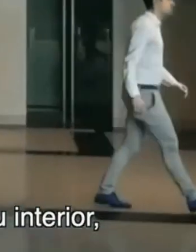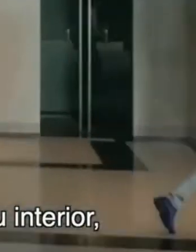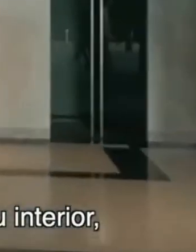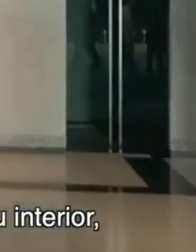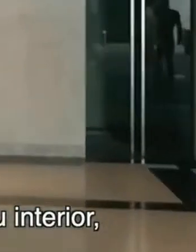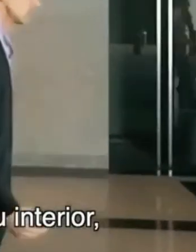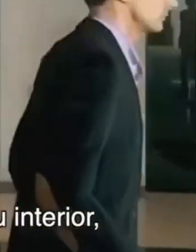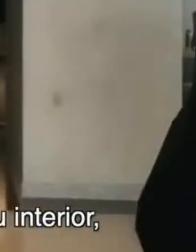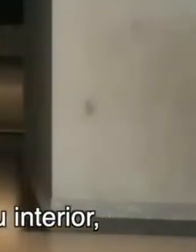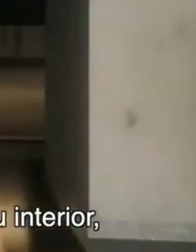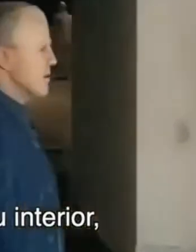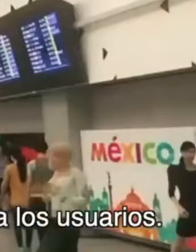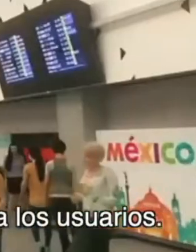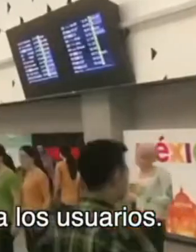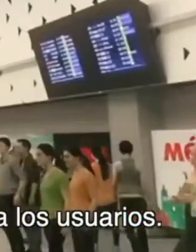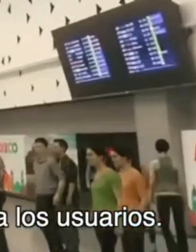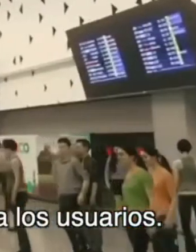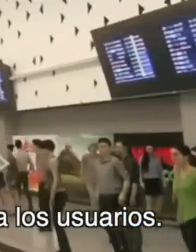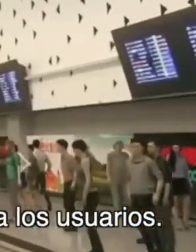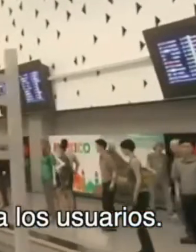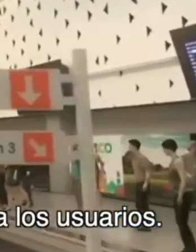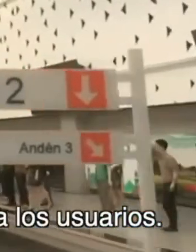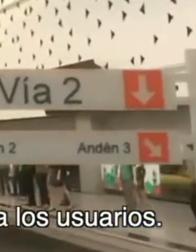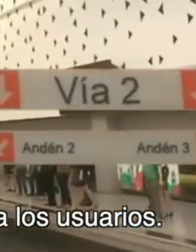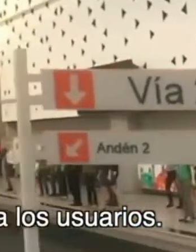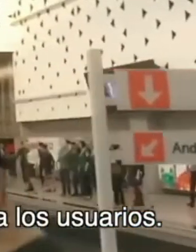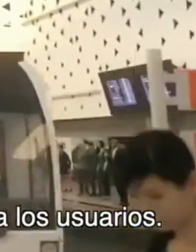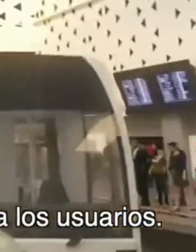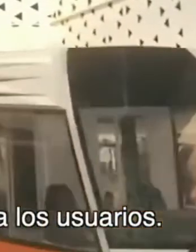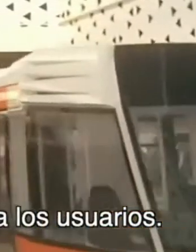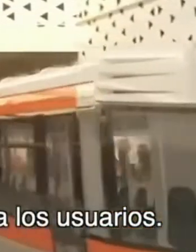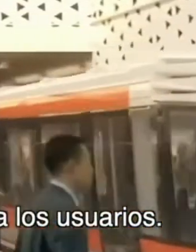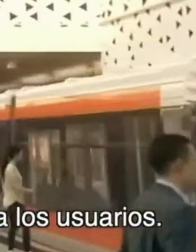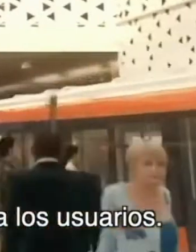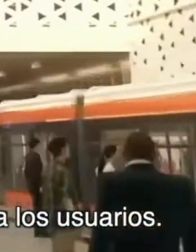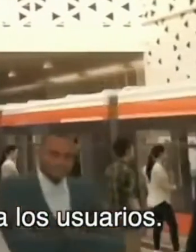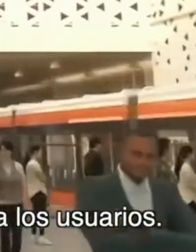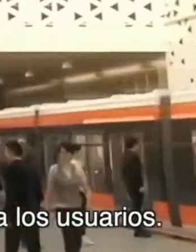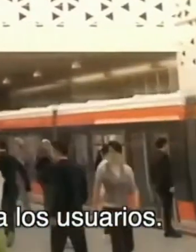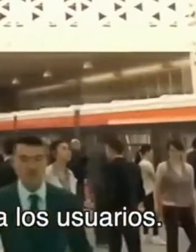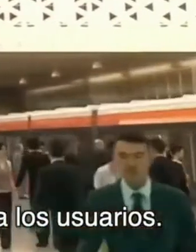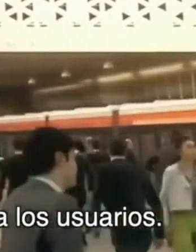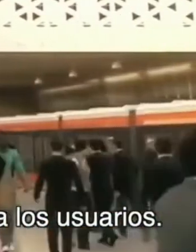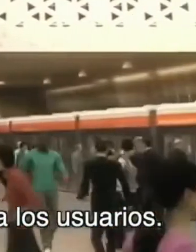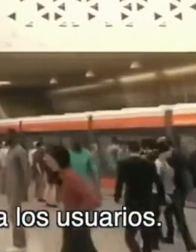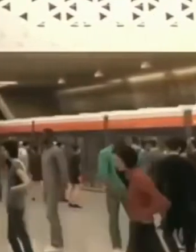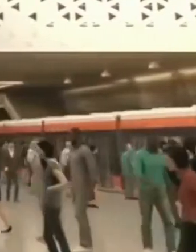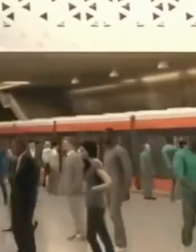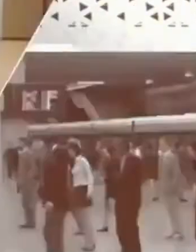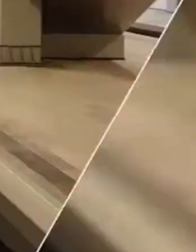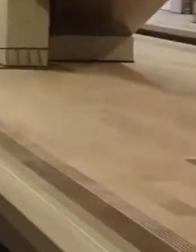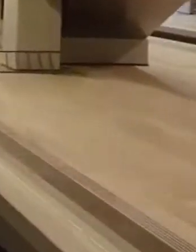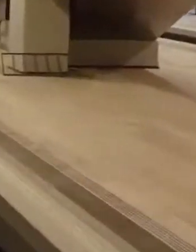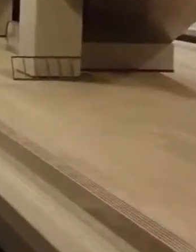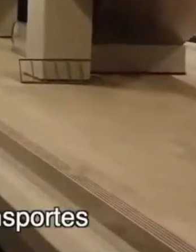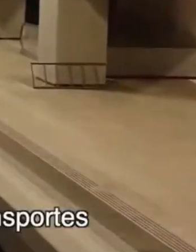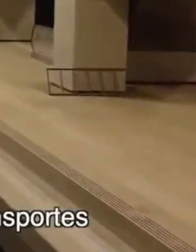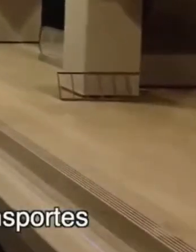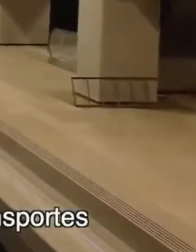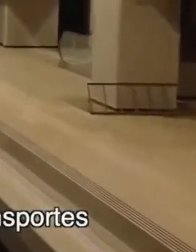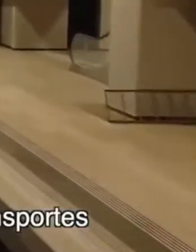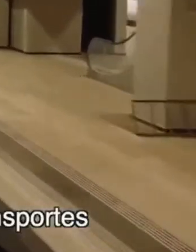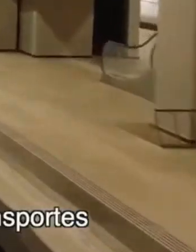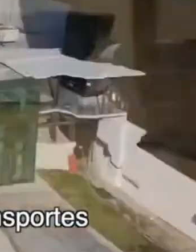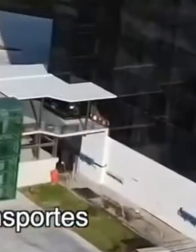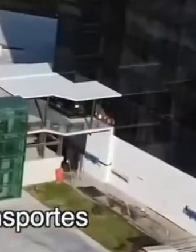de tren suburbano en su interior, lo que facilitará una conexión rápida, cómoda y segura para los usuarios.